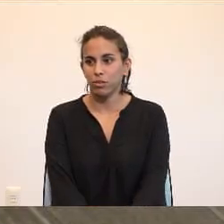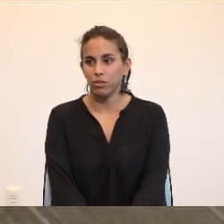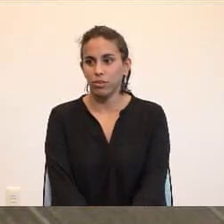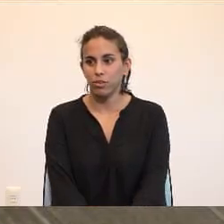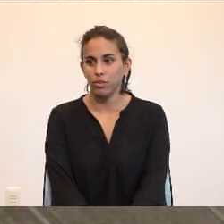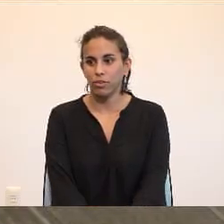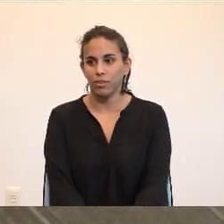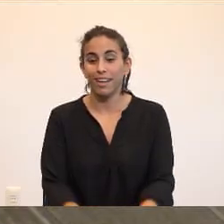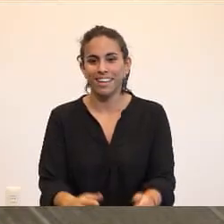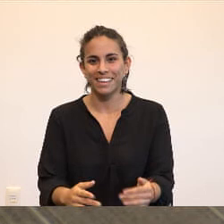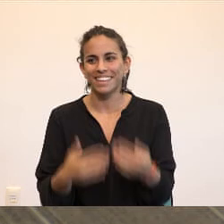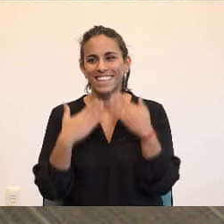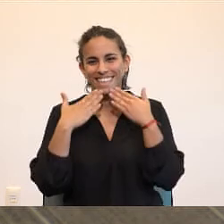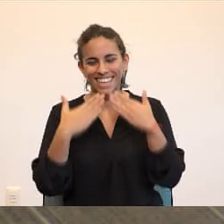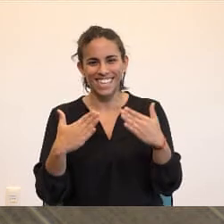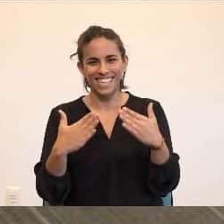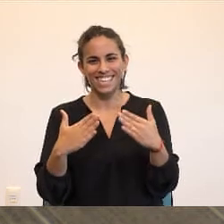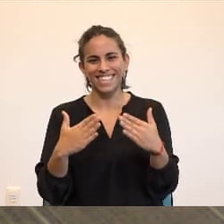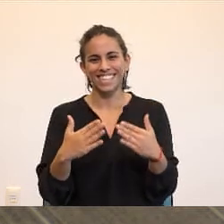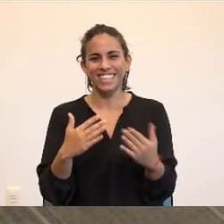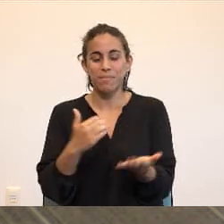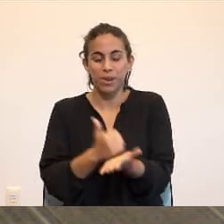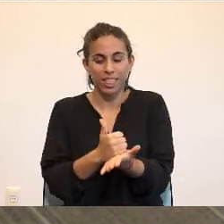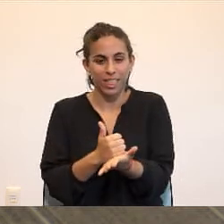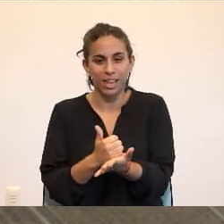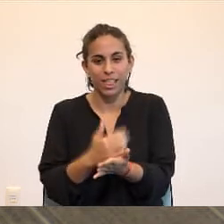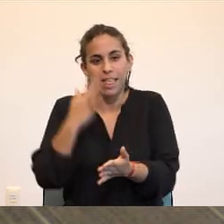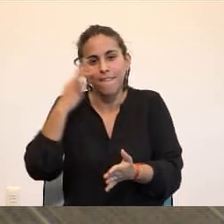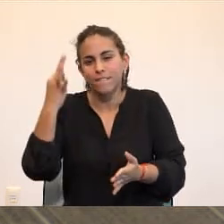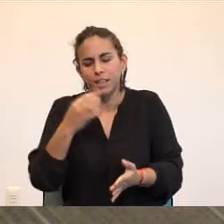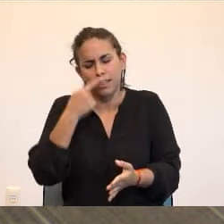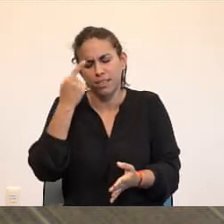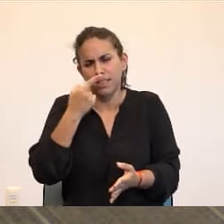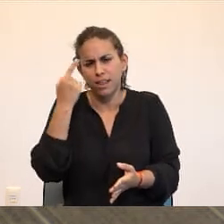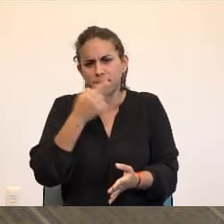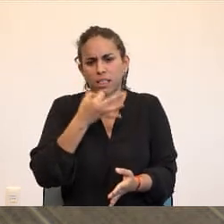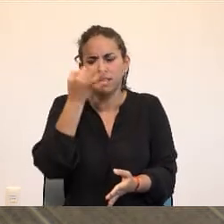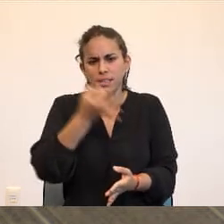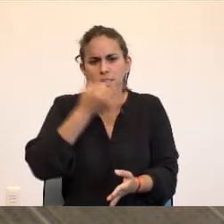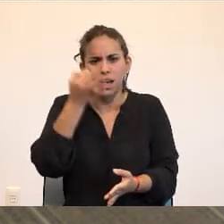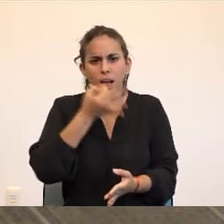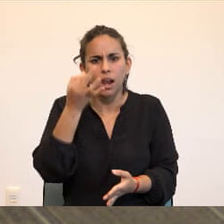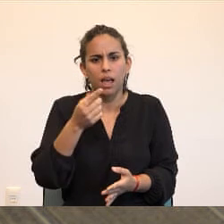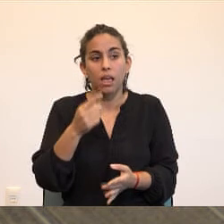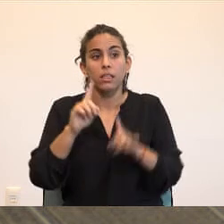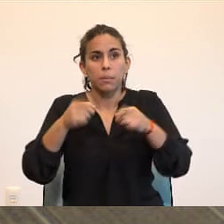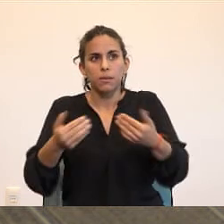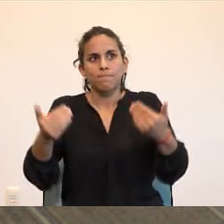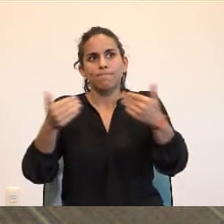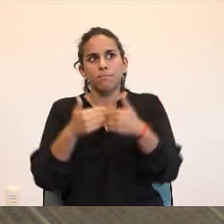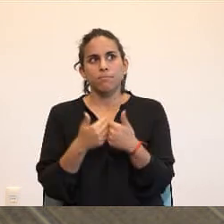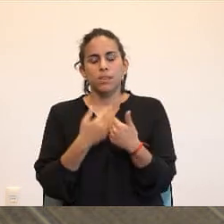Bueno, Santiago, muchísimas gracias. La verdad que súper interesante, nos interpela como